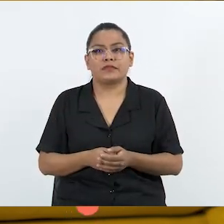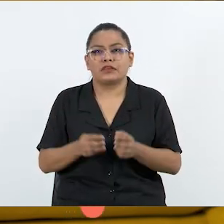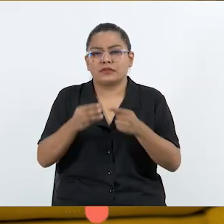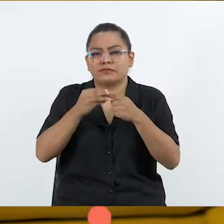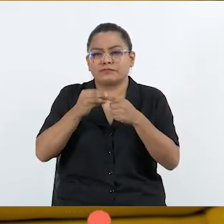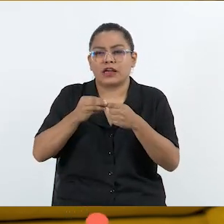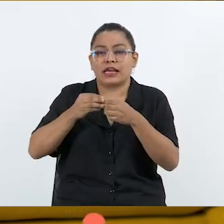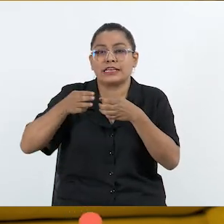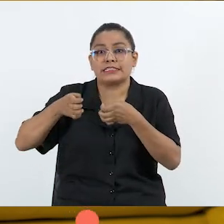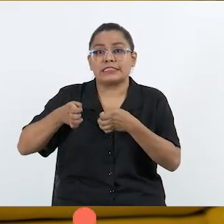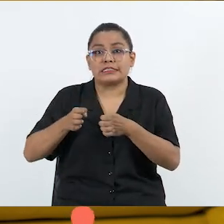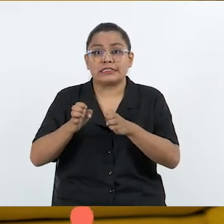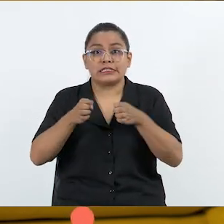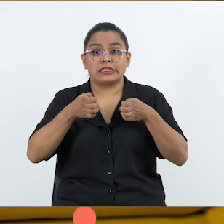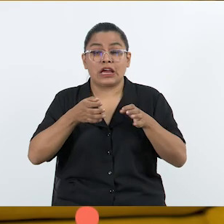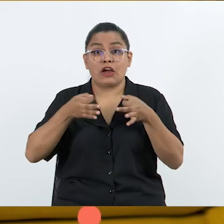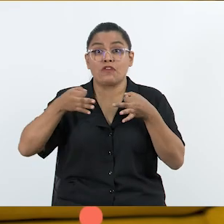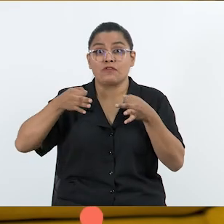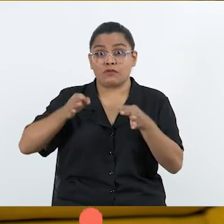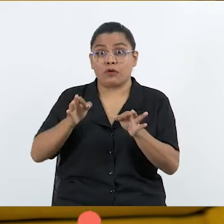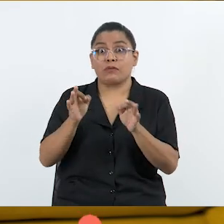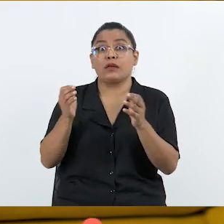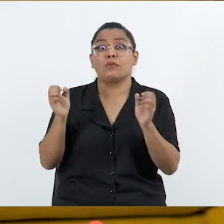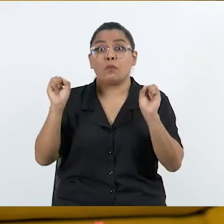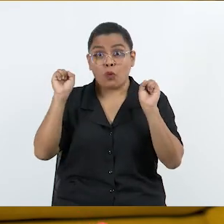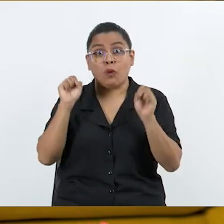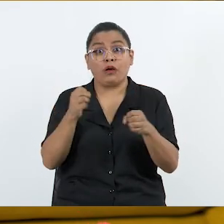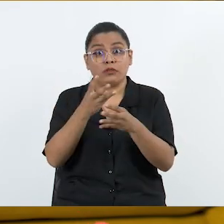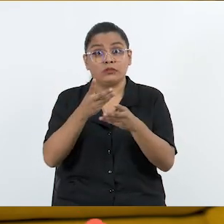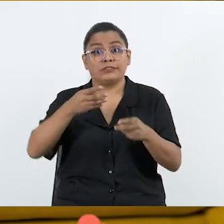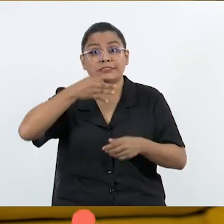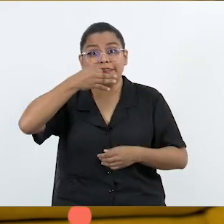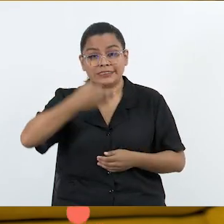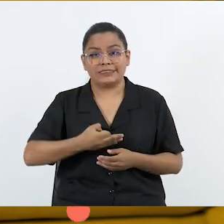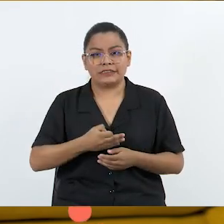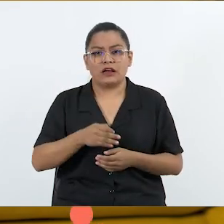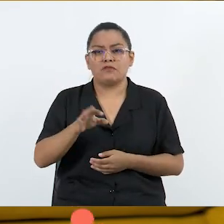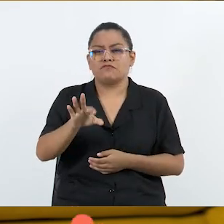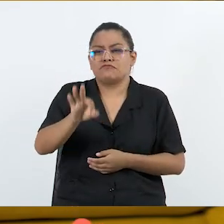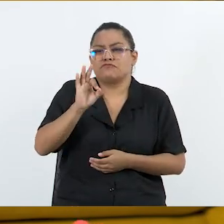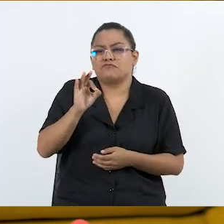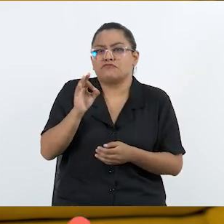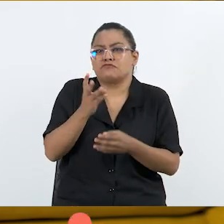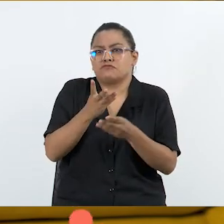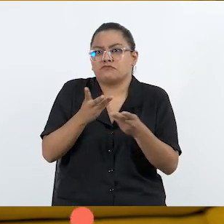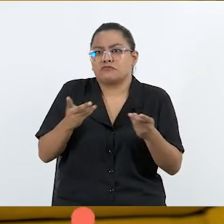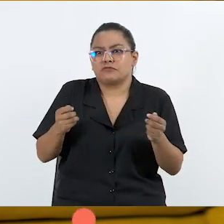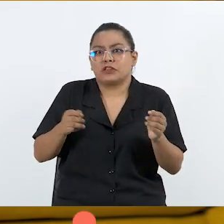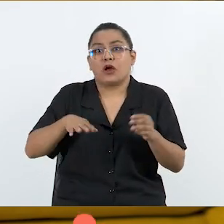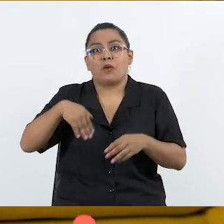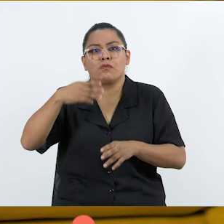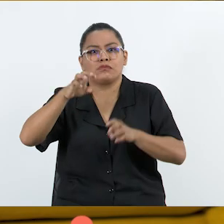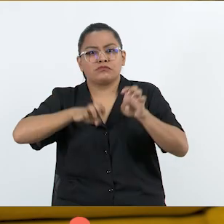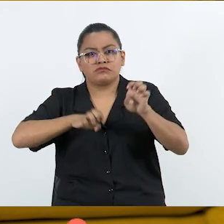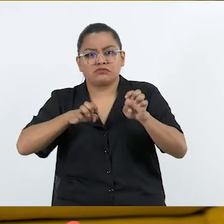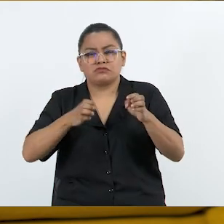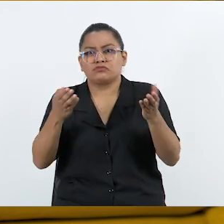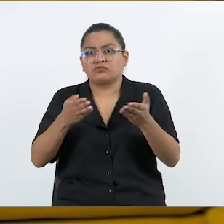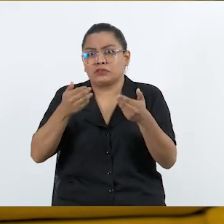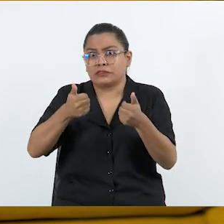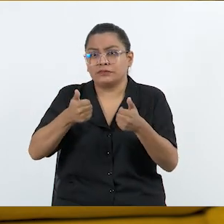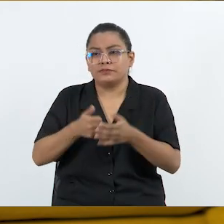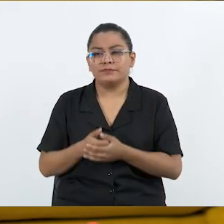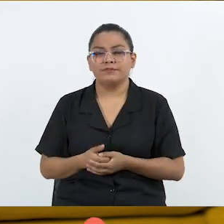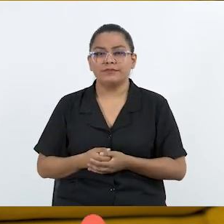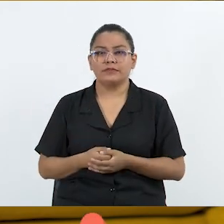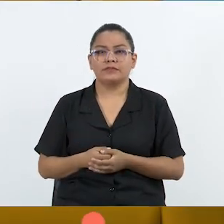y precisar estrategias o modos de arribar a estas soluciones, elegir la mejor y luego evaluar